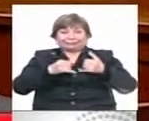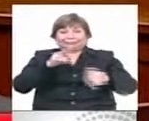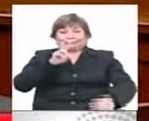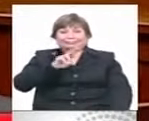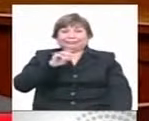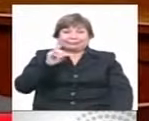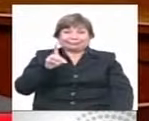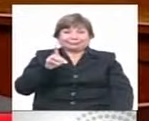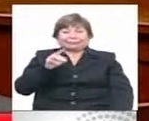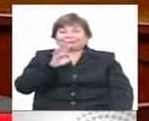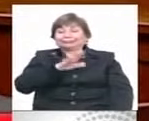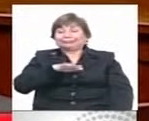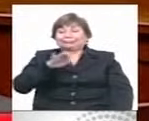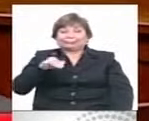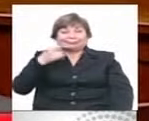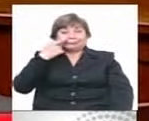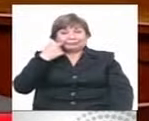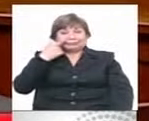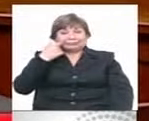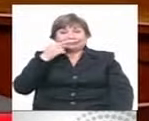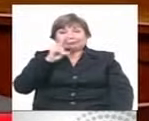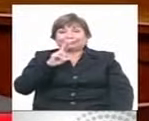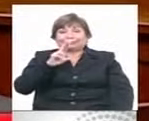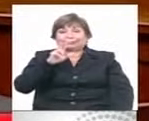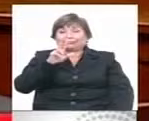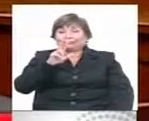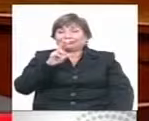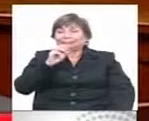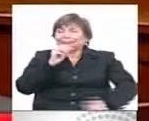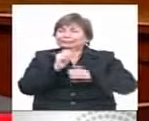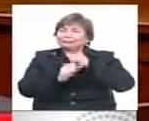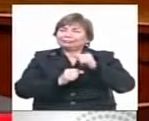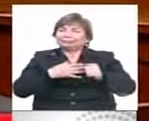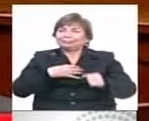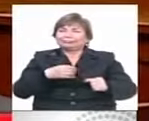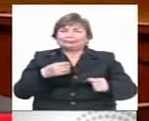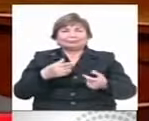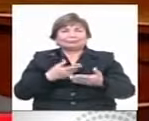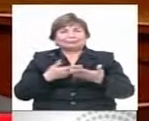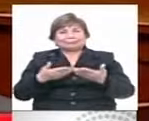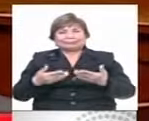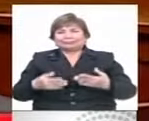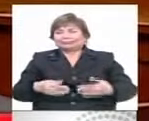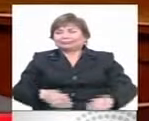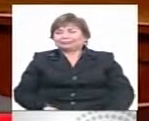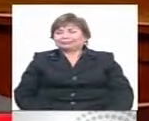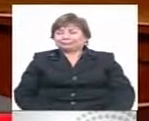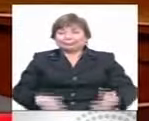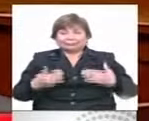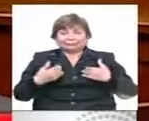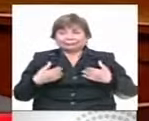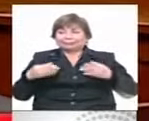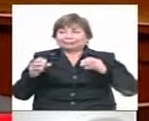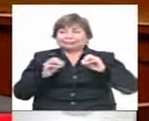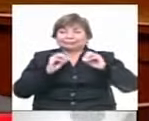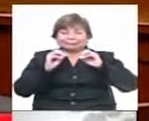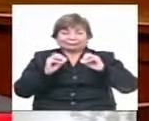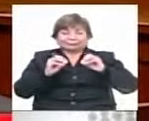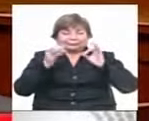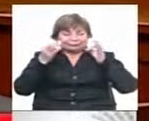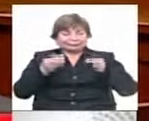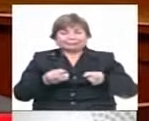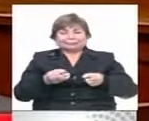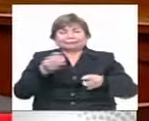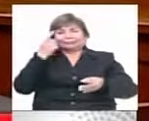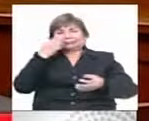2021, las niñas y niños menores de 2 años de 690 distritos hayan accedido a los servicios esenciales